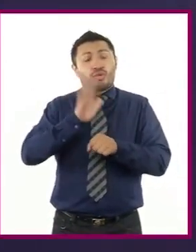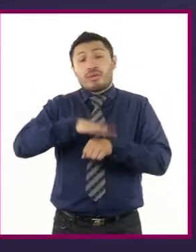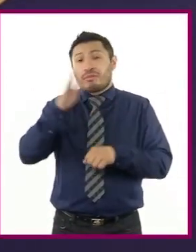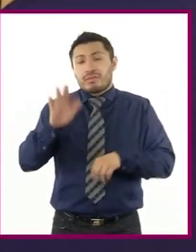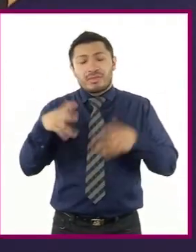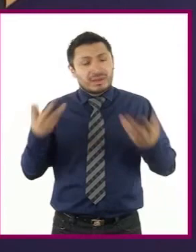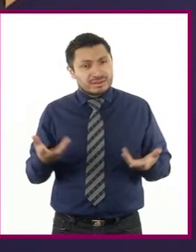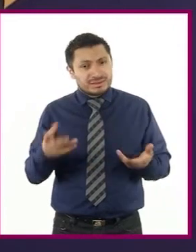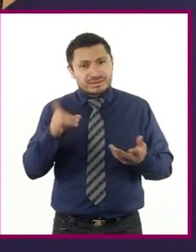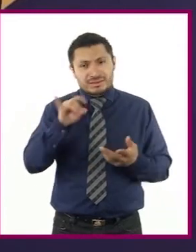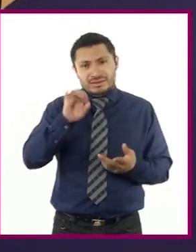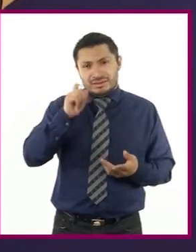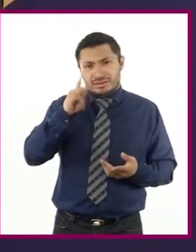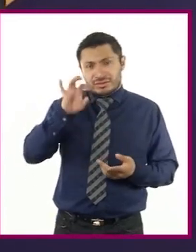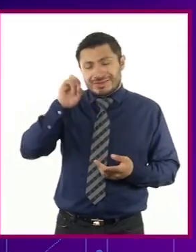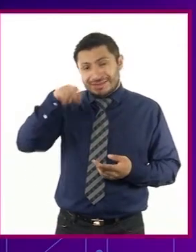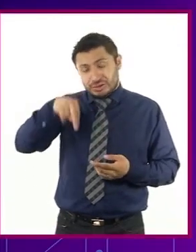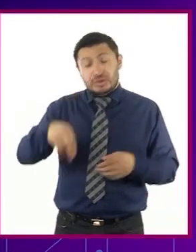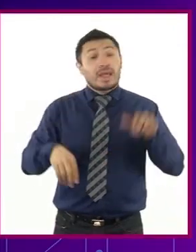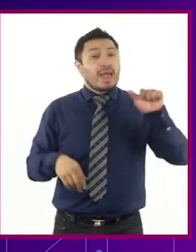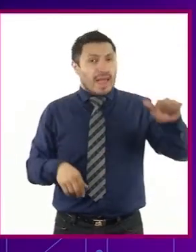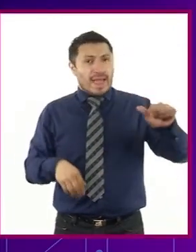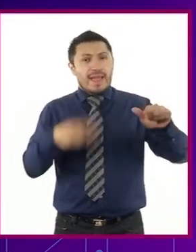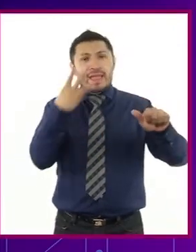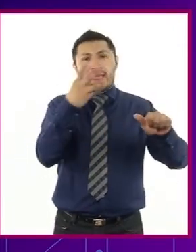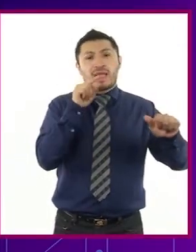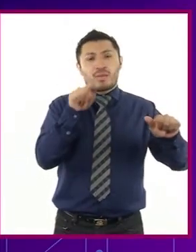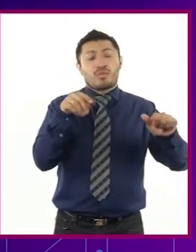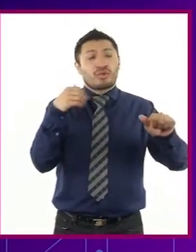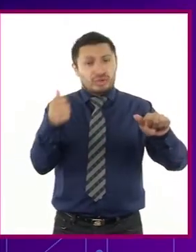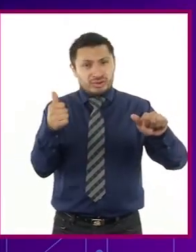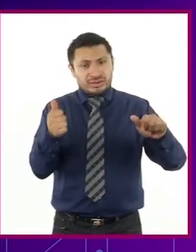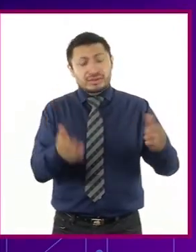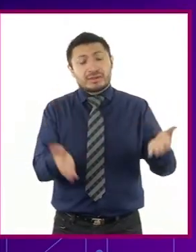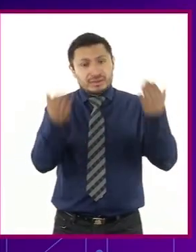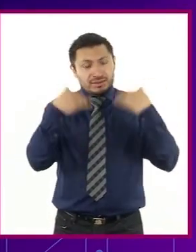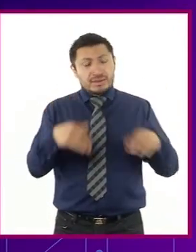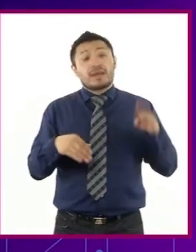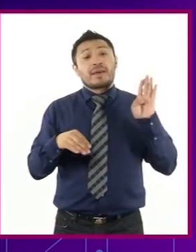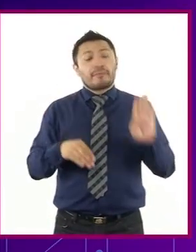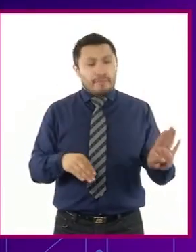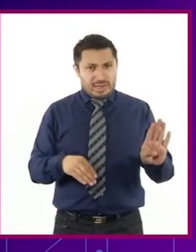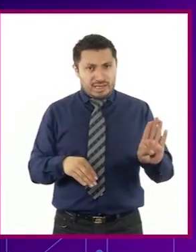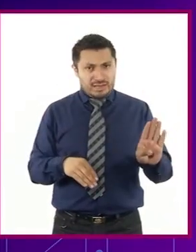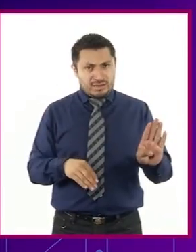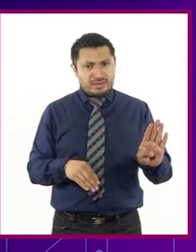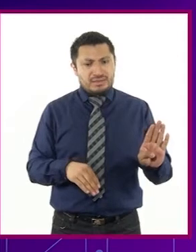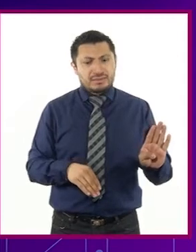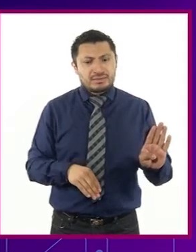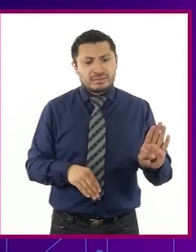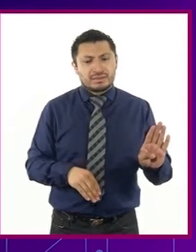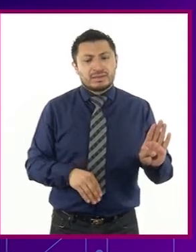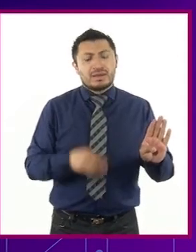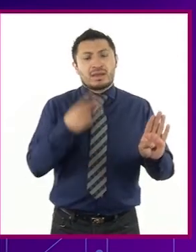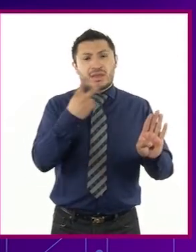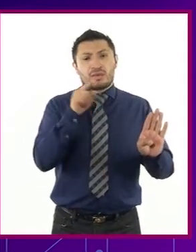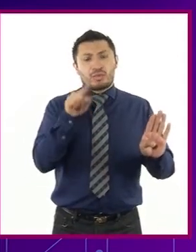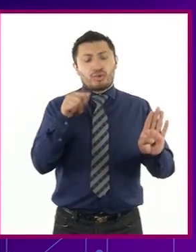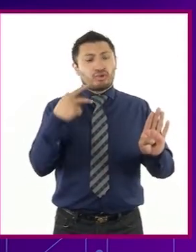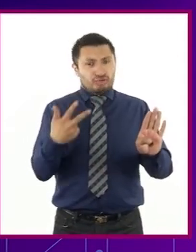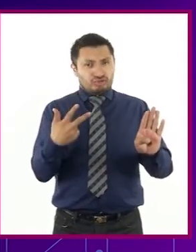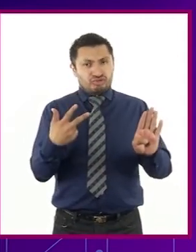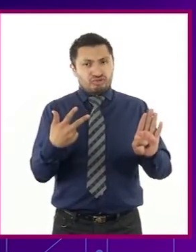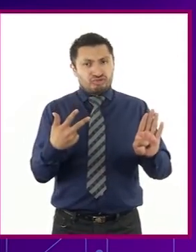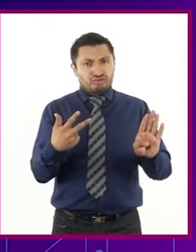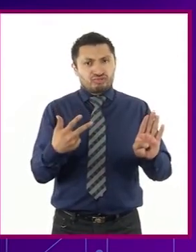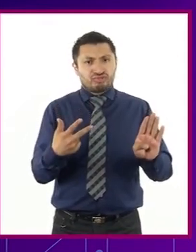La dispersión para el conjunto de datos A es de 3.6, mientras que la dispersión para el conjunto de datos B es